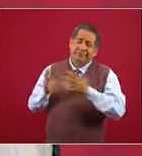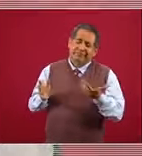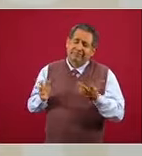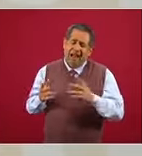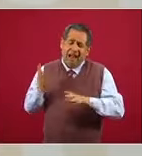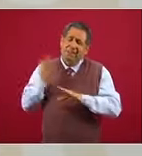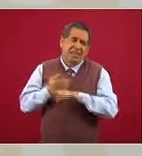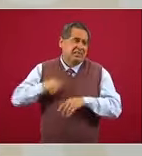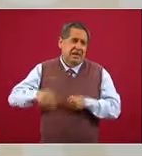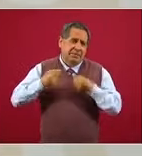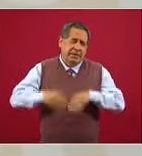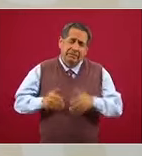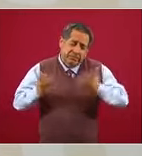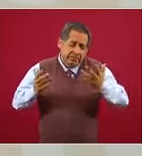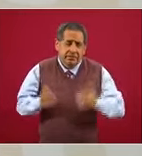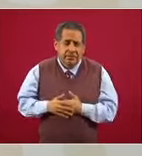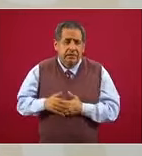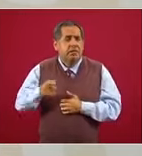muchísimo, va a ir también